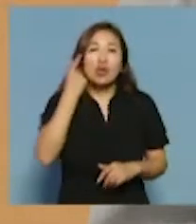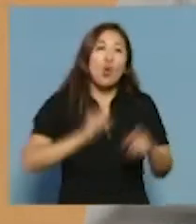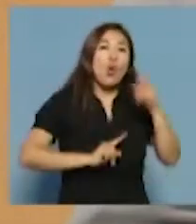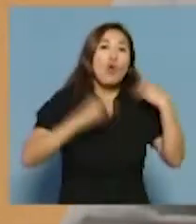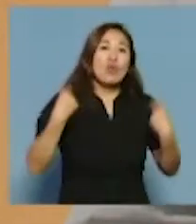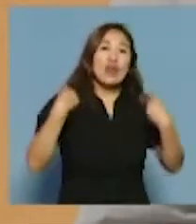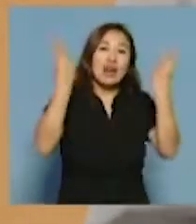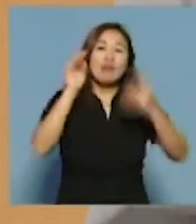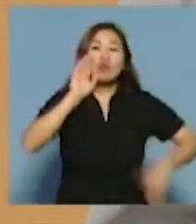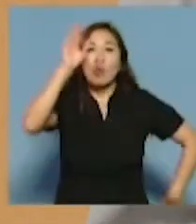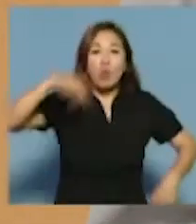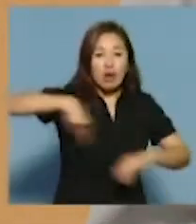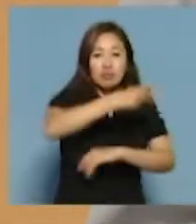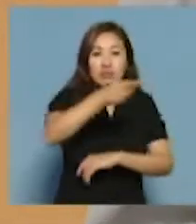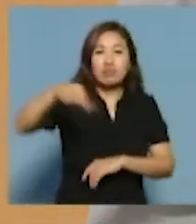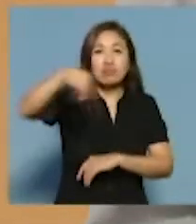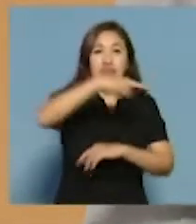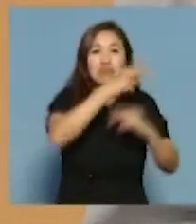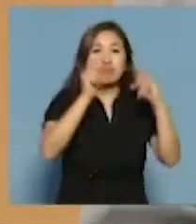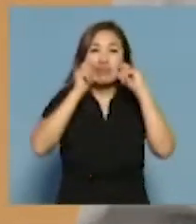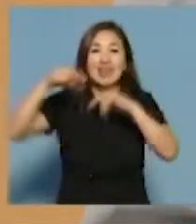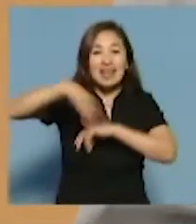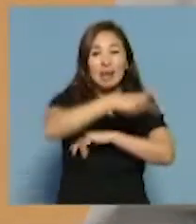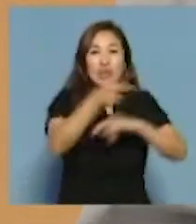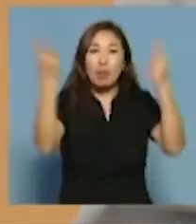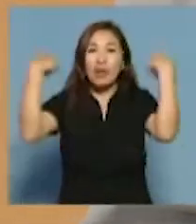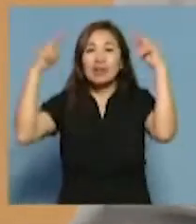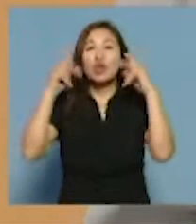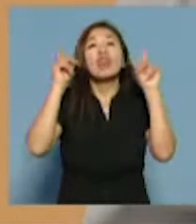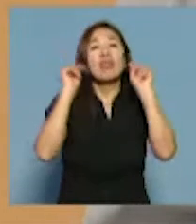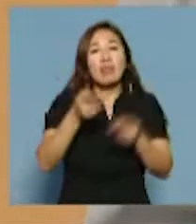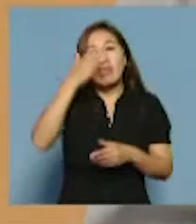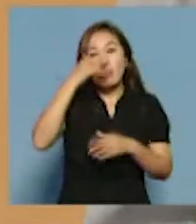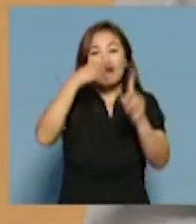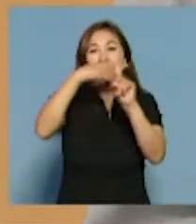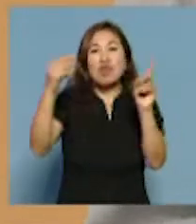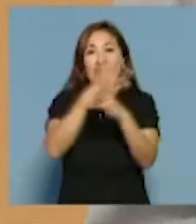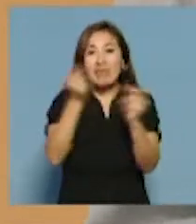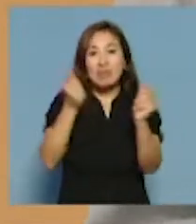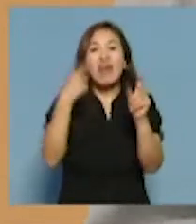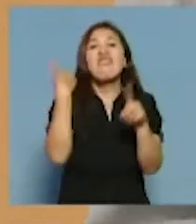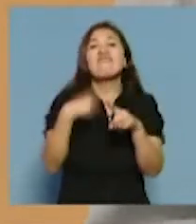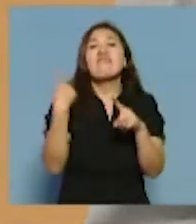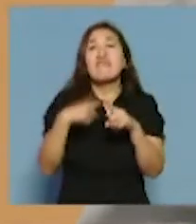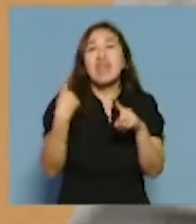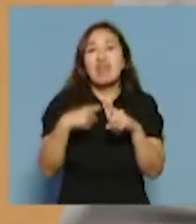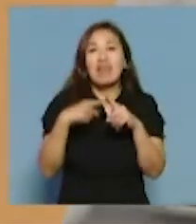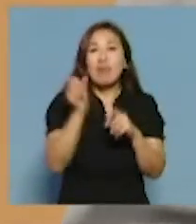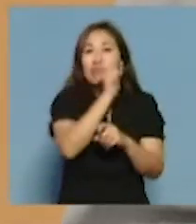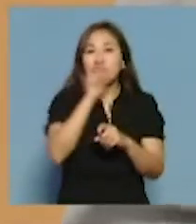en humahuaca se van a recorrer las calles de la ciudad y después se va a hacer una especie de festival después del mediodía en donde van a